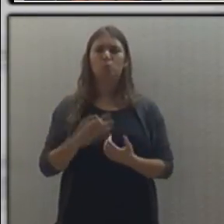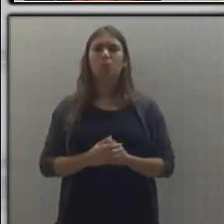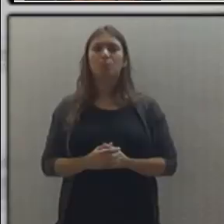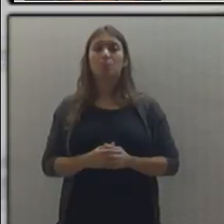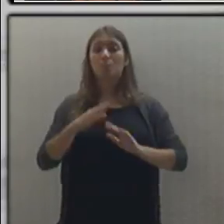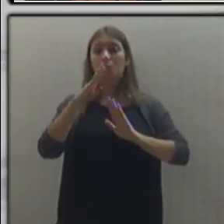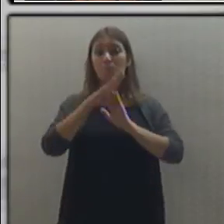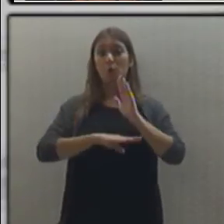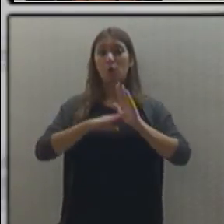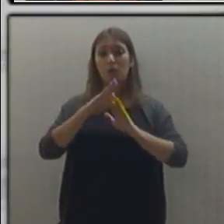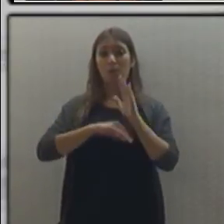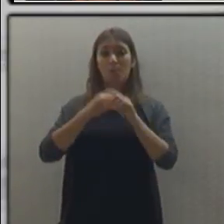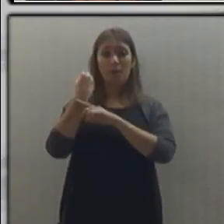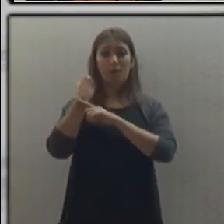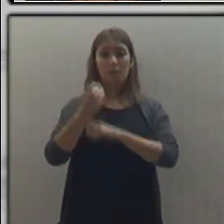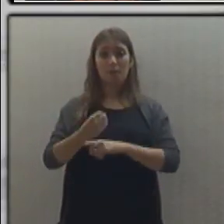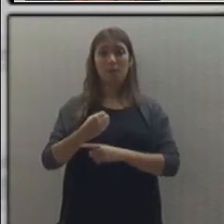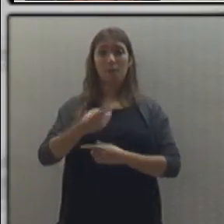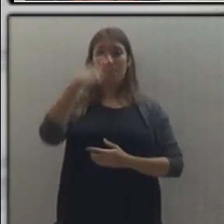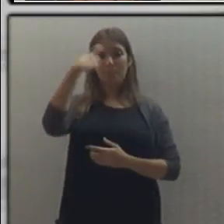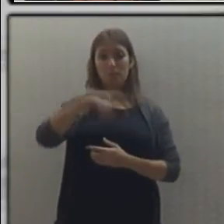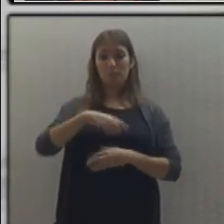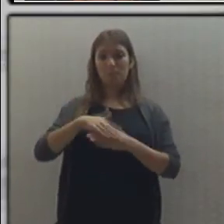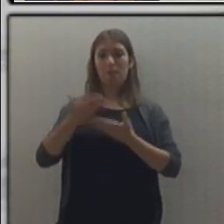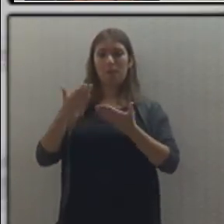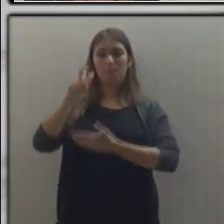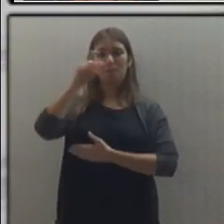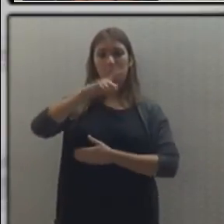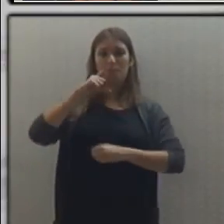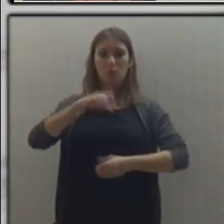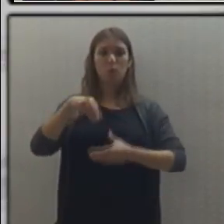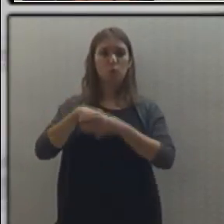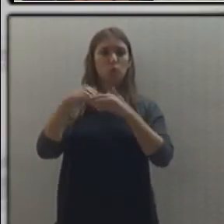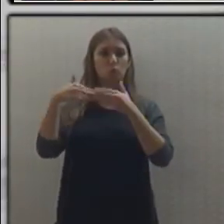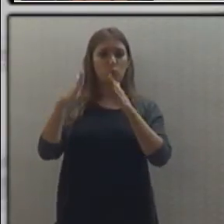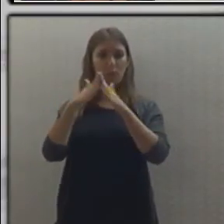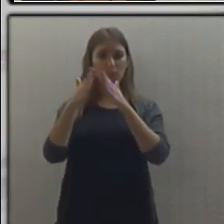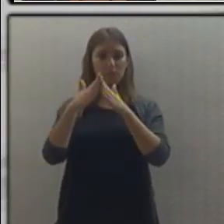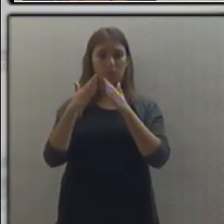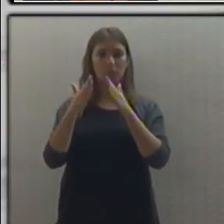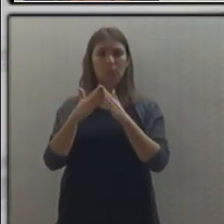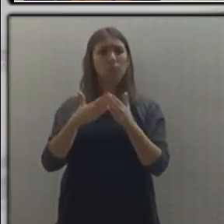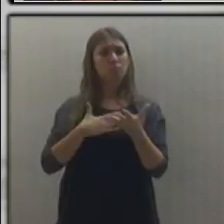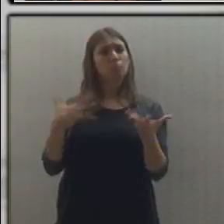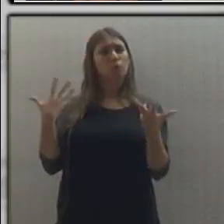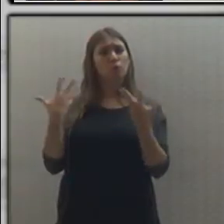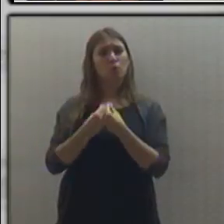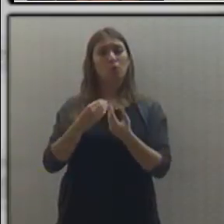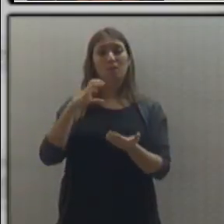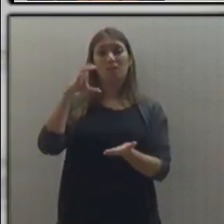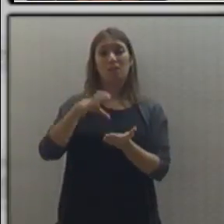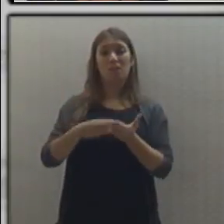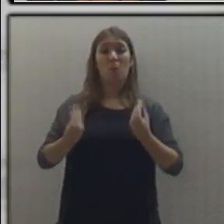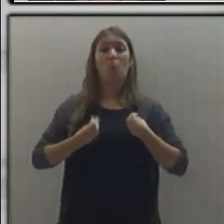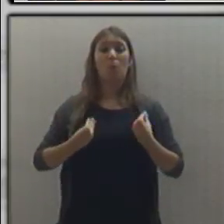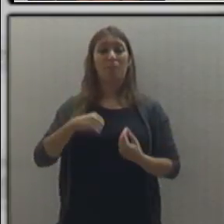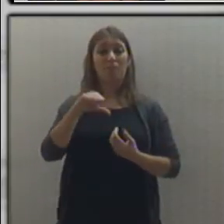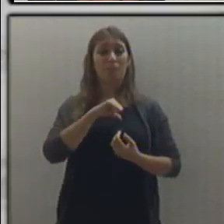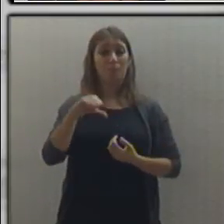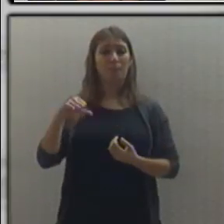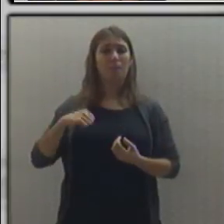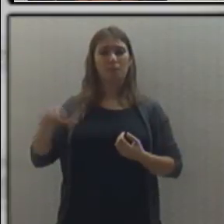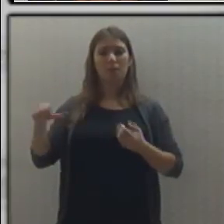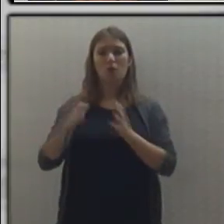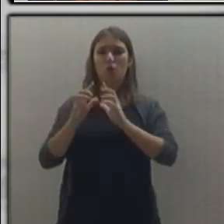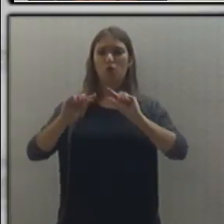existe el programa de soporte personal a personas mayores en la vivienda, en el que participamos con el Centro de Vida Independiente, que tiene el